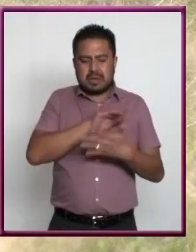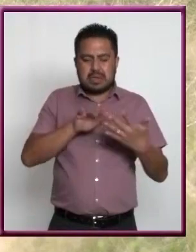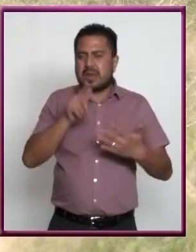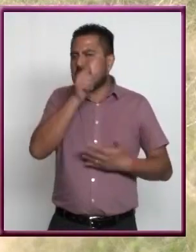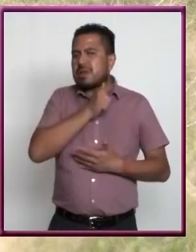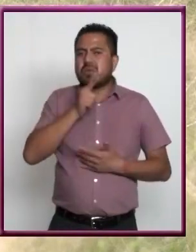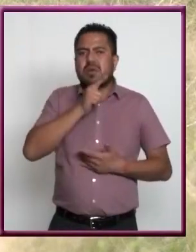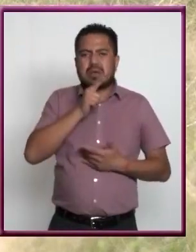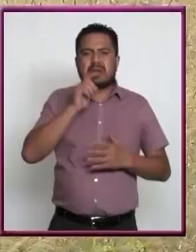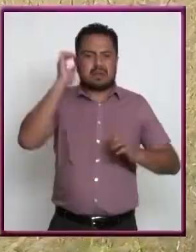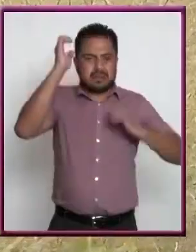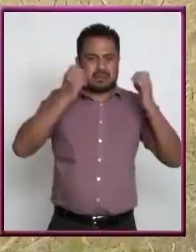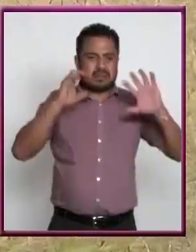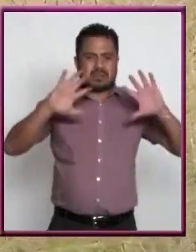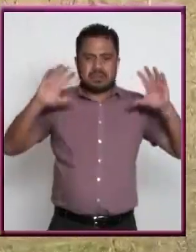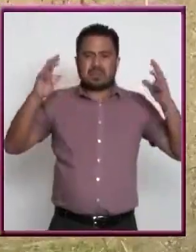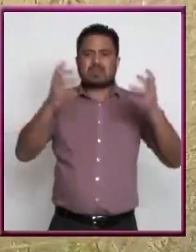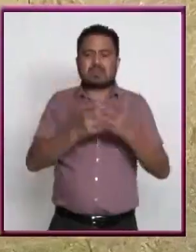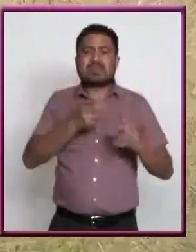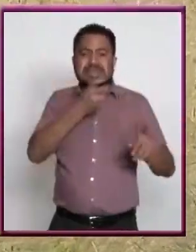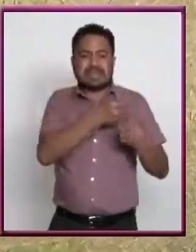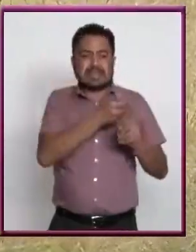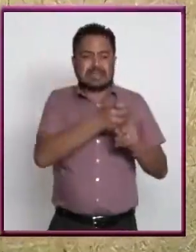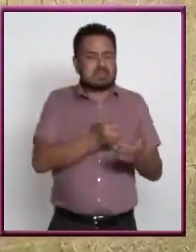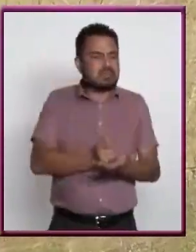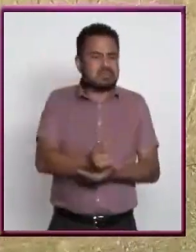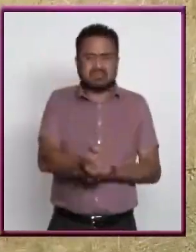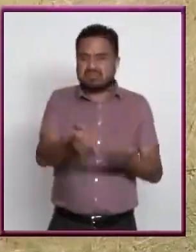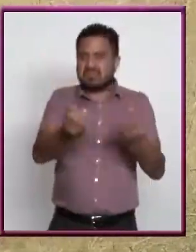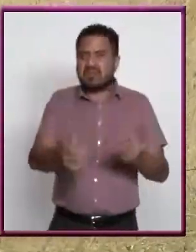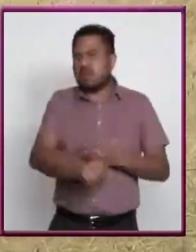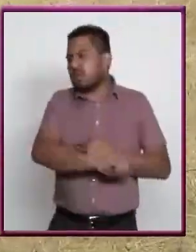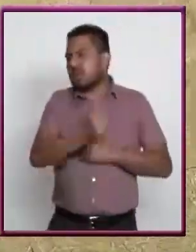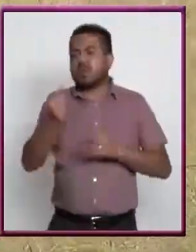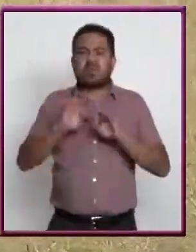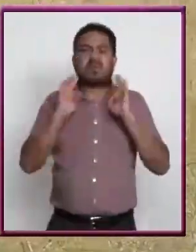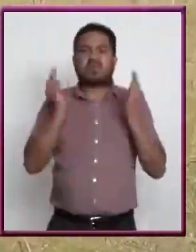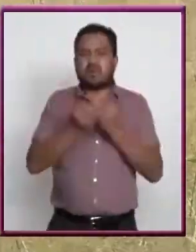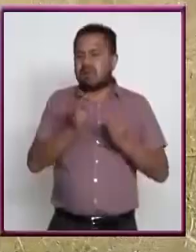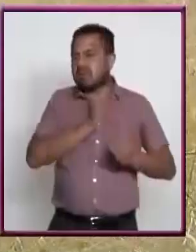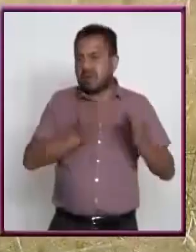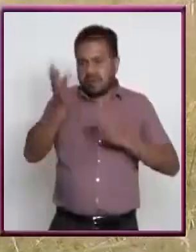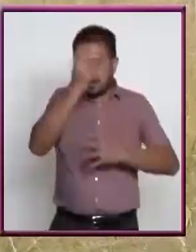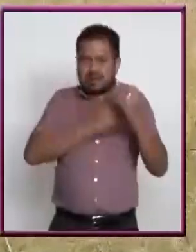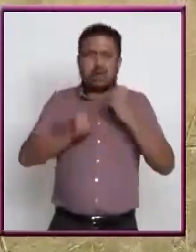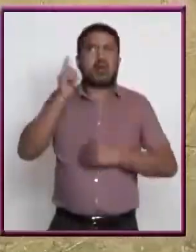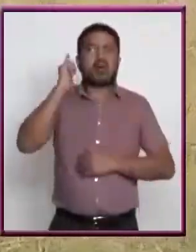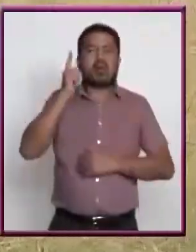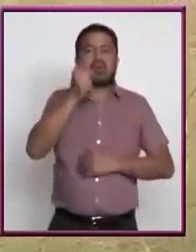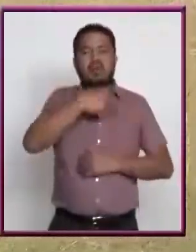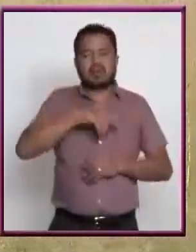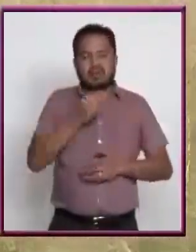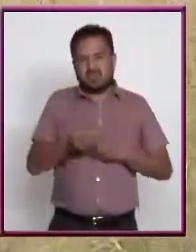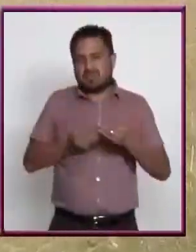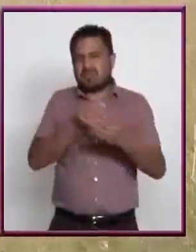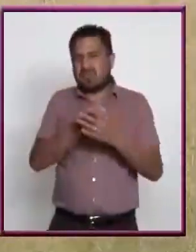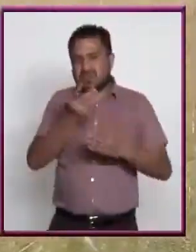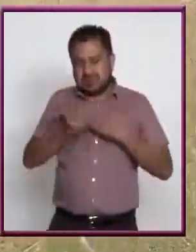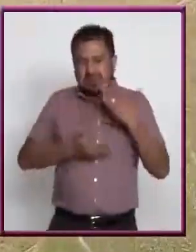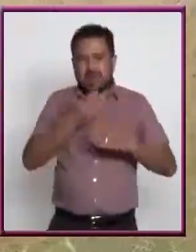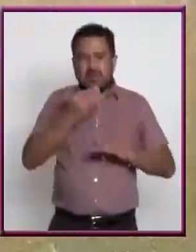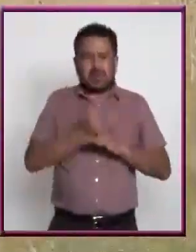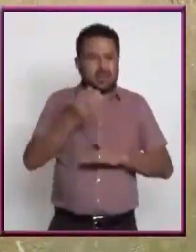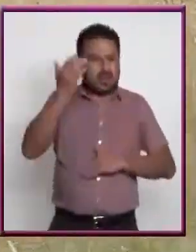el lenguaje de la naturaleza. Esta definitivamente es otra forma de aprender. Espero que las estrategias de estudio